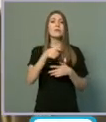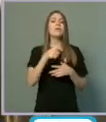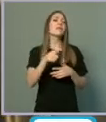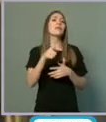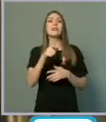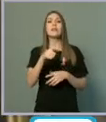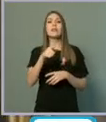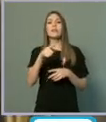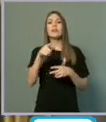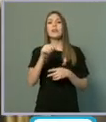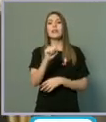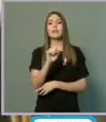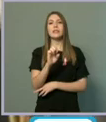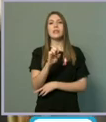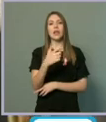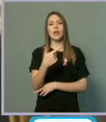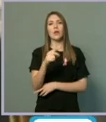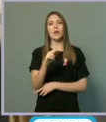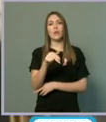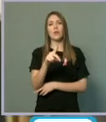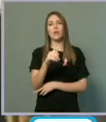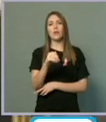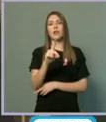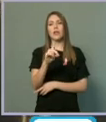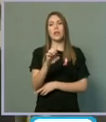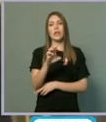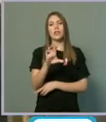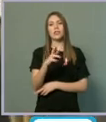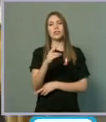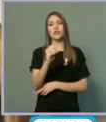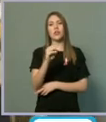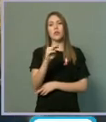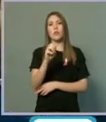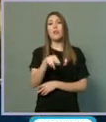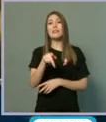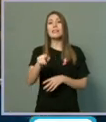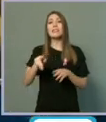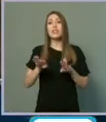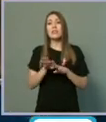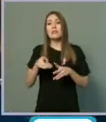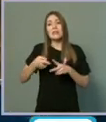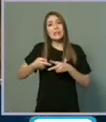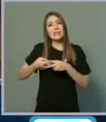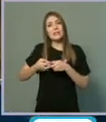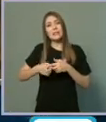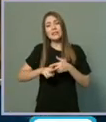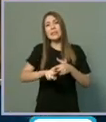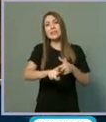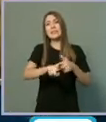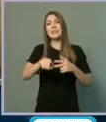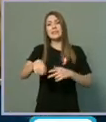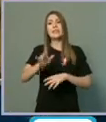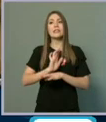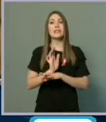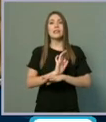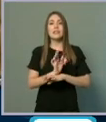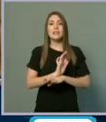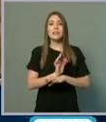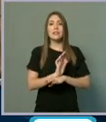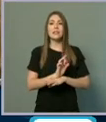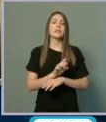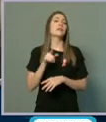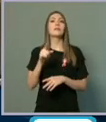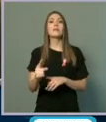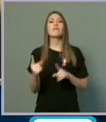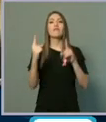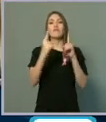Chomón. Estamos hablando de inicios de la cinematografía, estamos hablando de un señor que le peleaba directamente a Georges